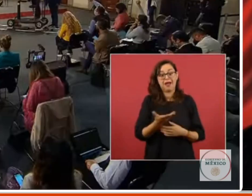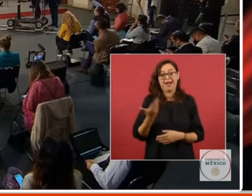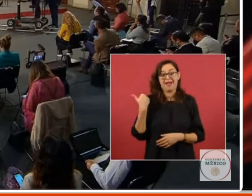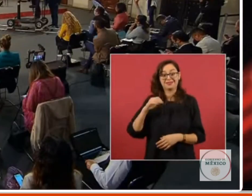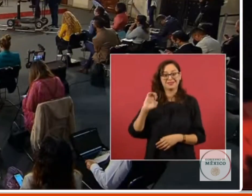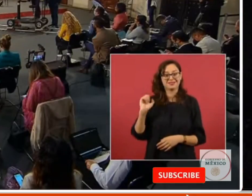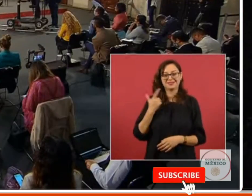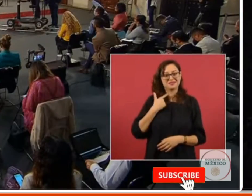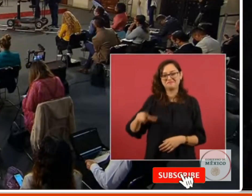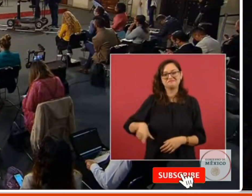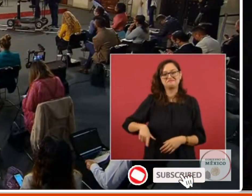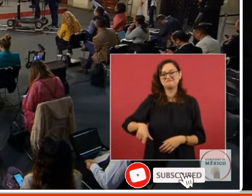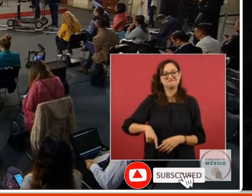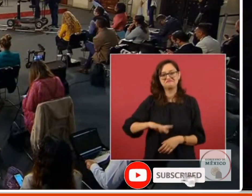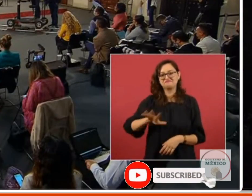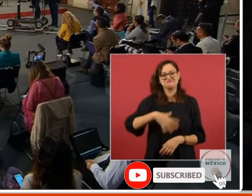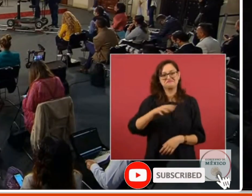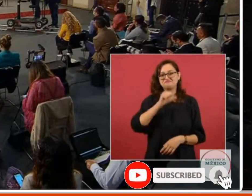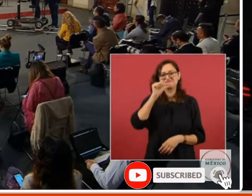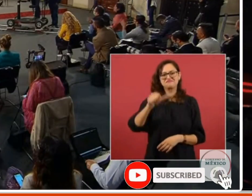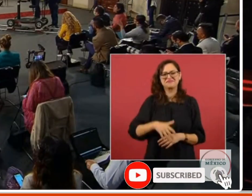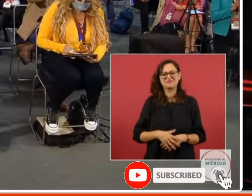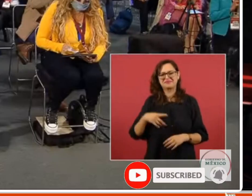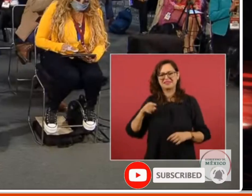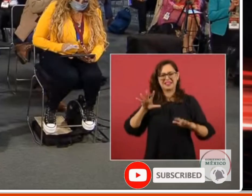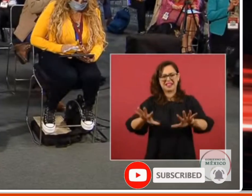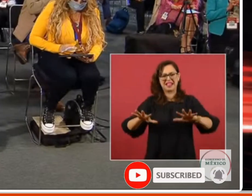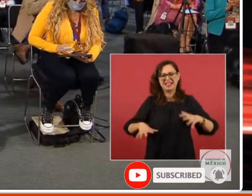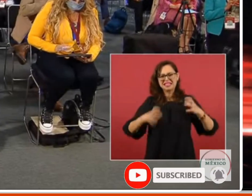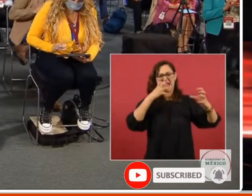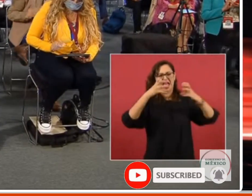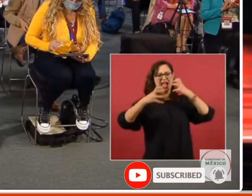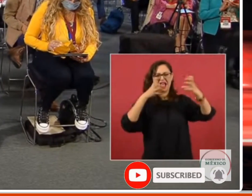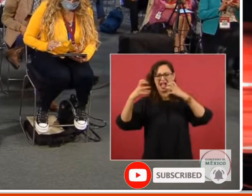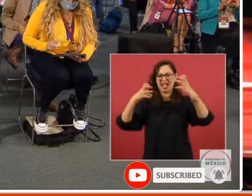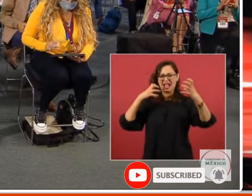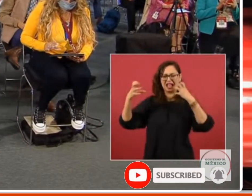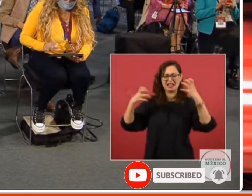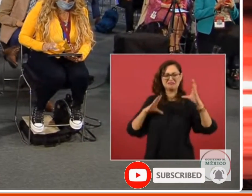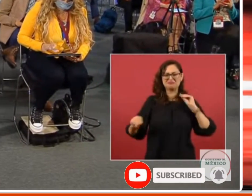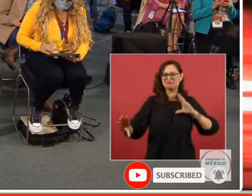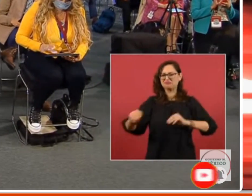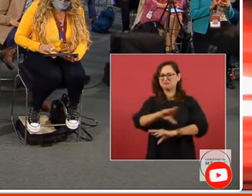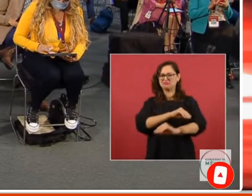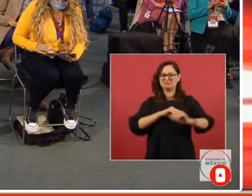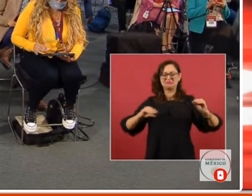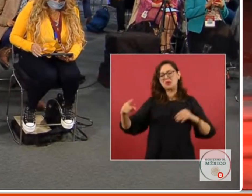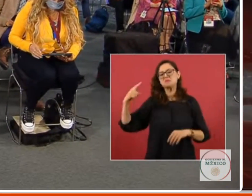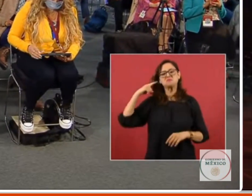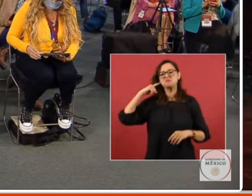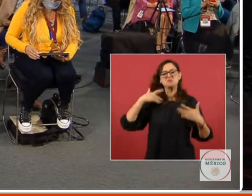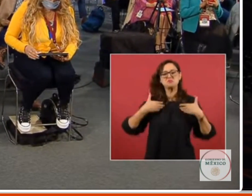se envía a todo el sistema financiero un boletín, digámoslo así, donde dice: